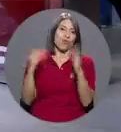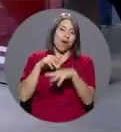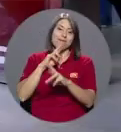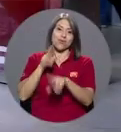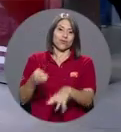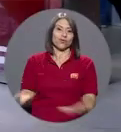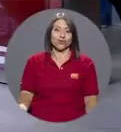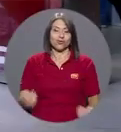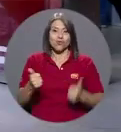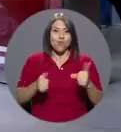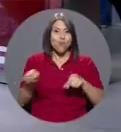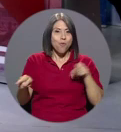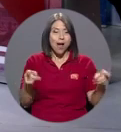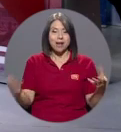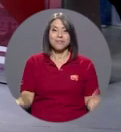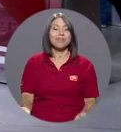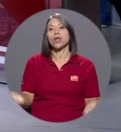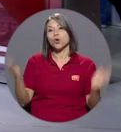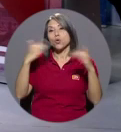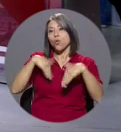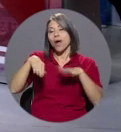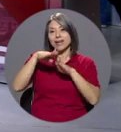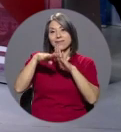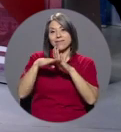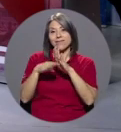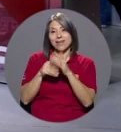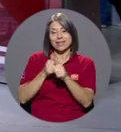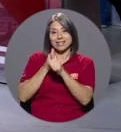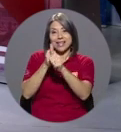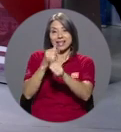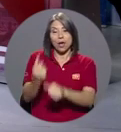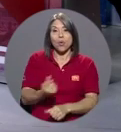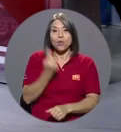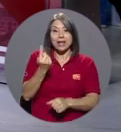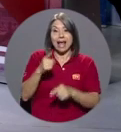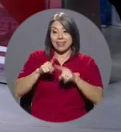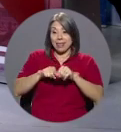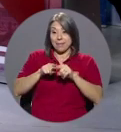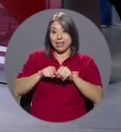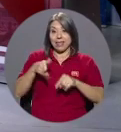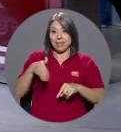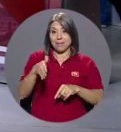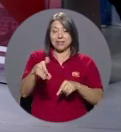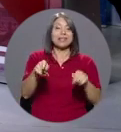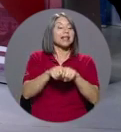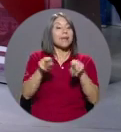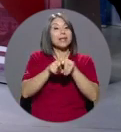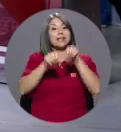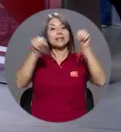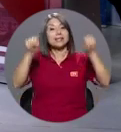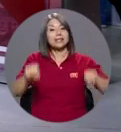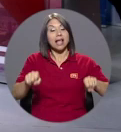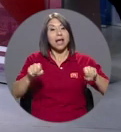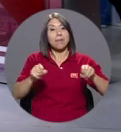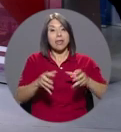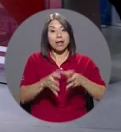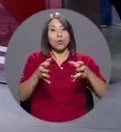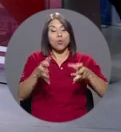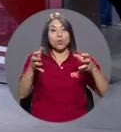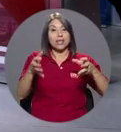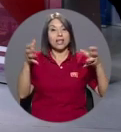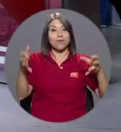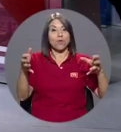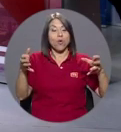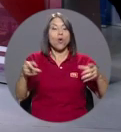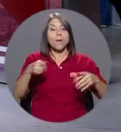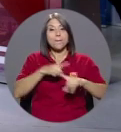queremos. Sí, no hay una receta, ¿verdad?, única, y depende no solo de la especie, también del sistema de cultivo, ¿verdad? Si es extensivo o es